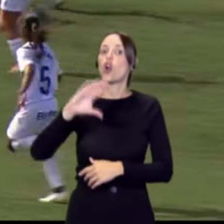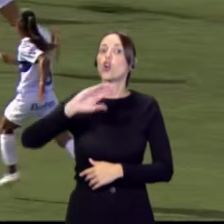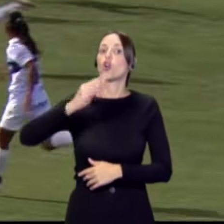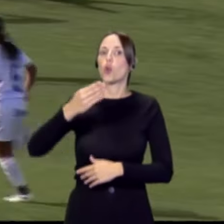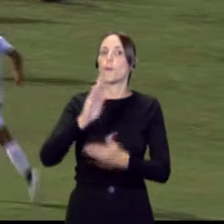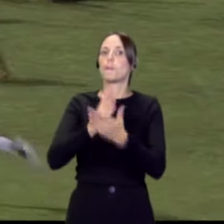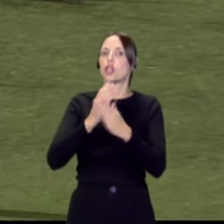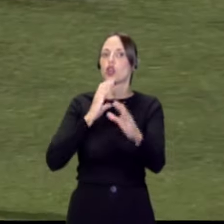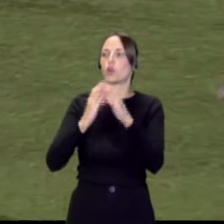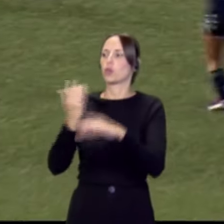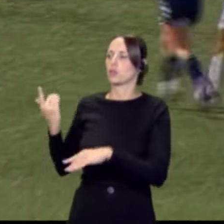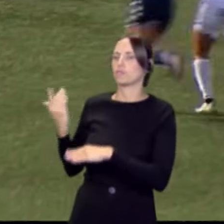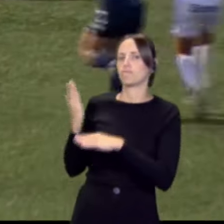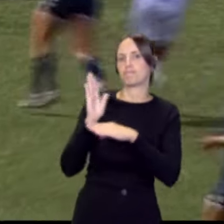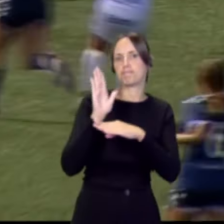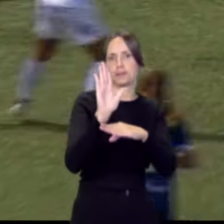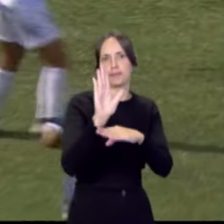medios de comunicación.